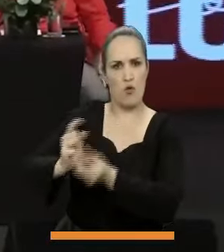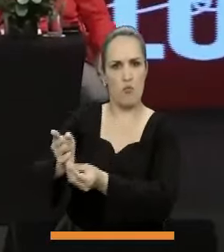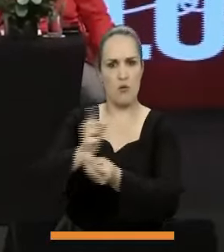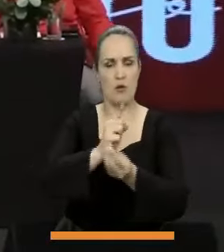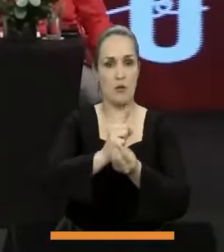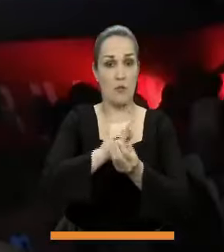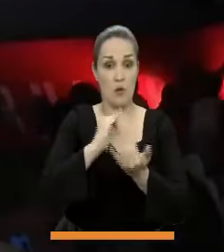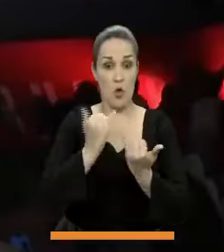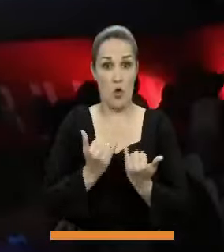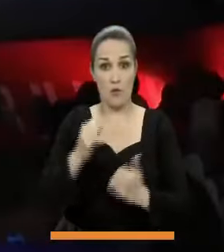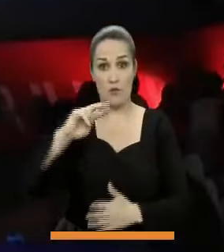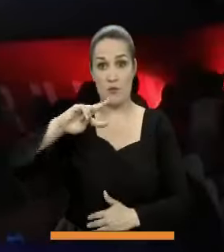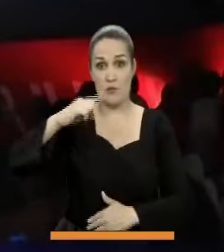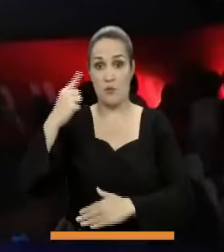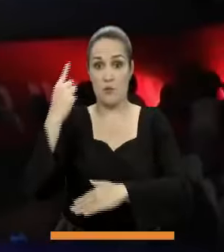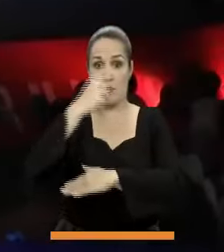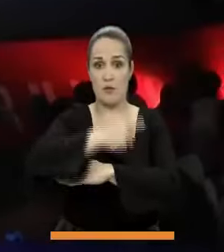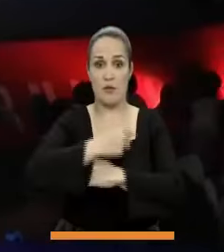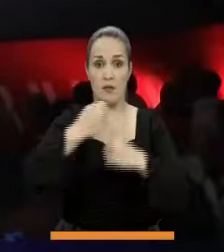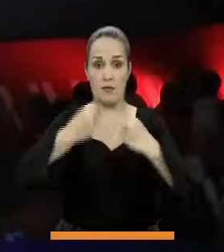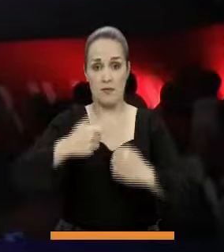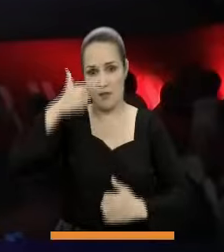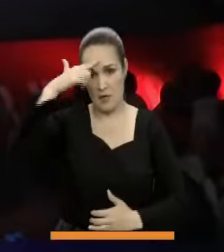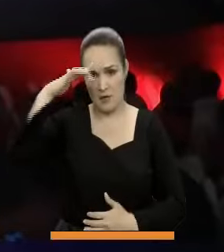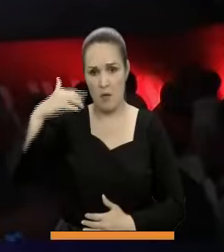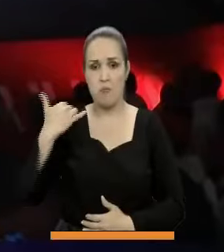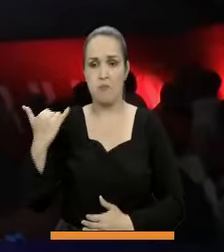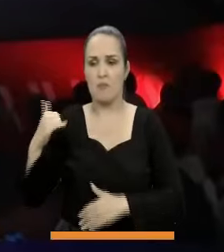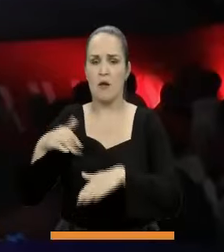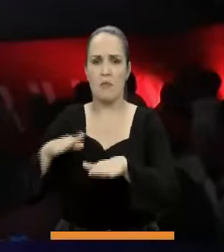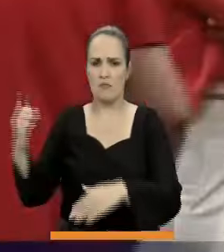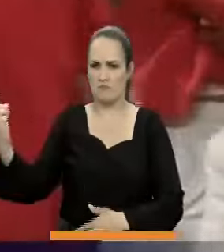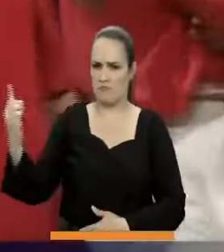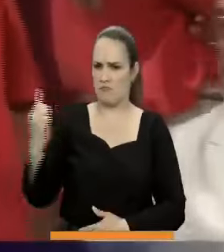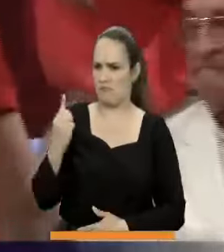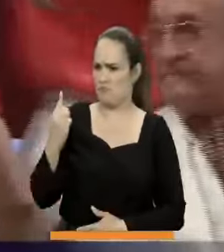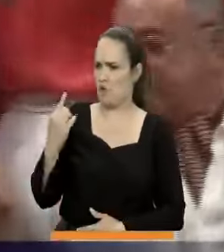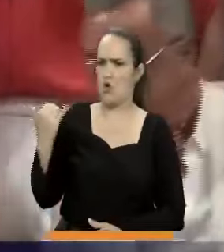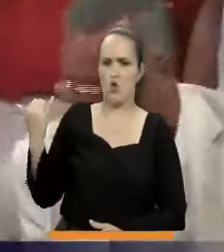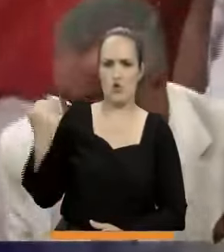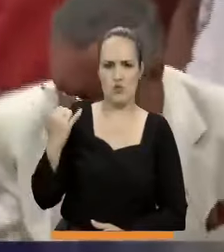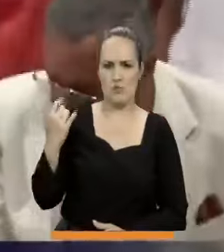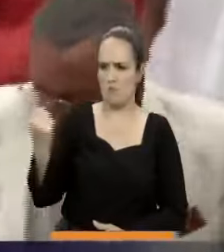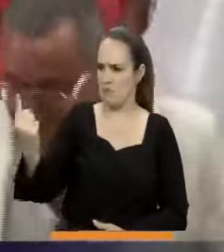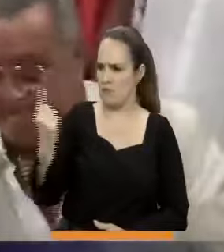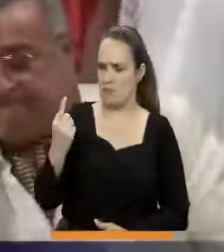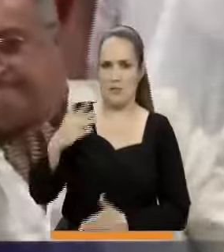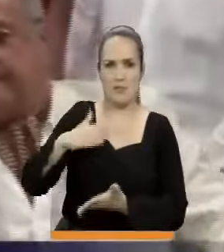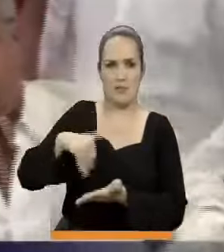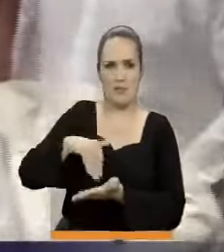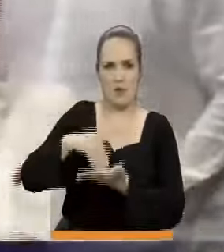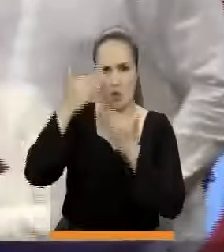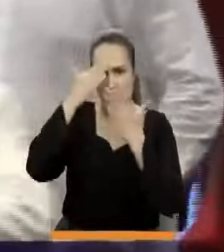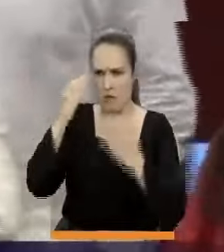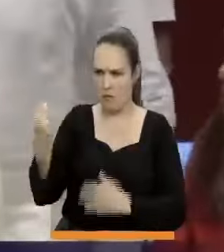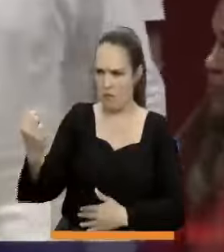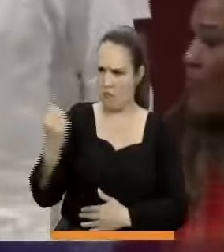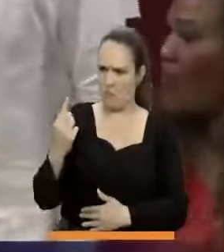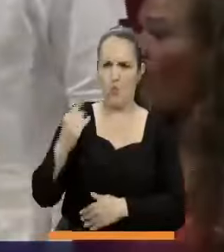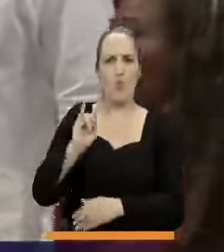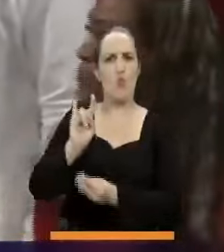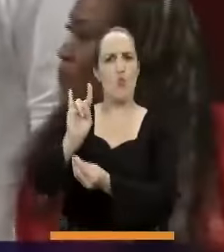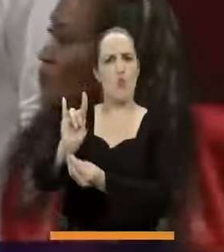de la Convención Liberal en Cartagena, llegaron representantes del Partido Conservador, del Centro Democrático, del Partido de la U y de otras